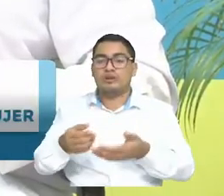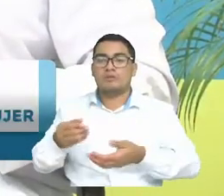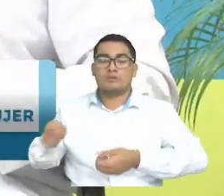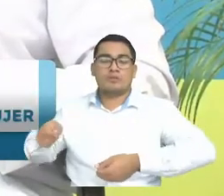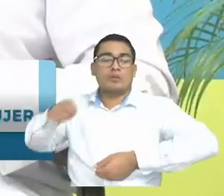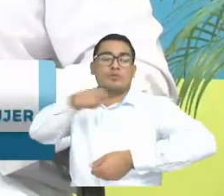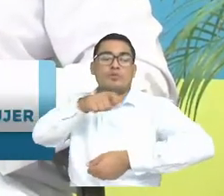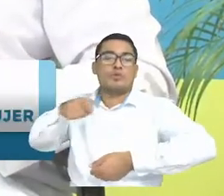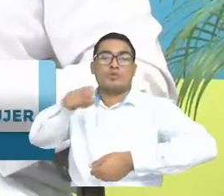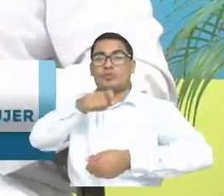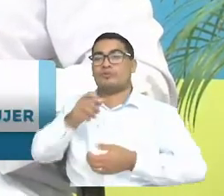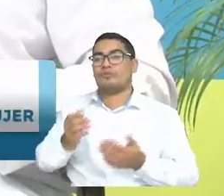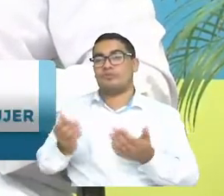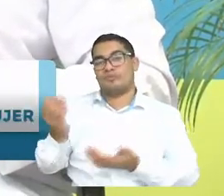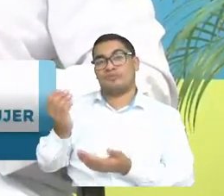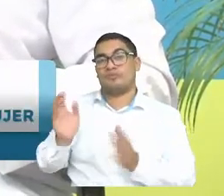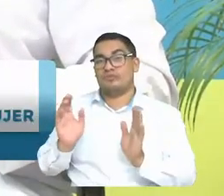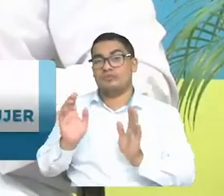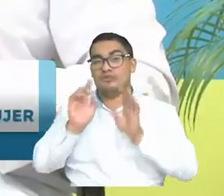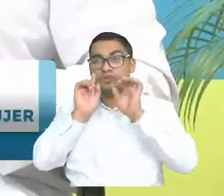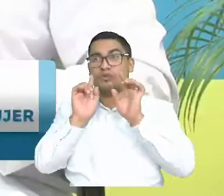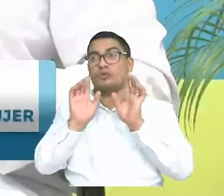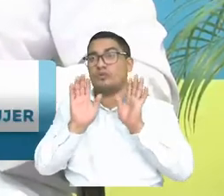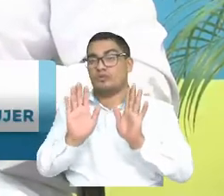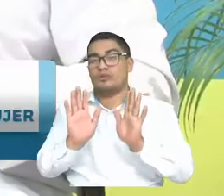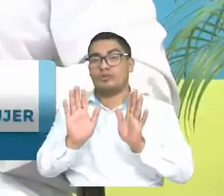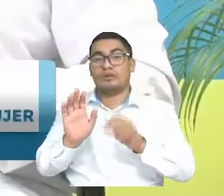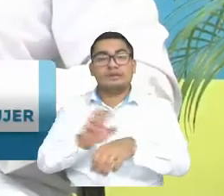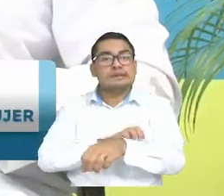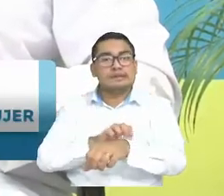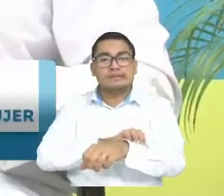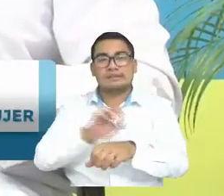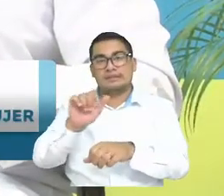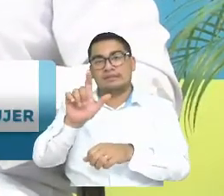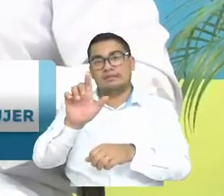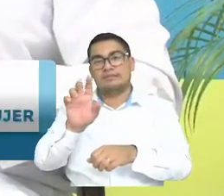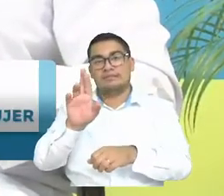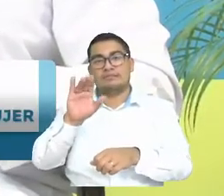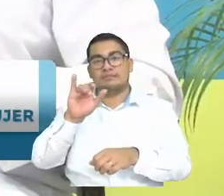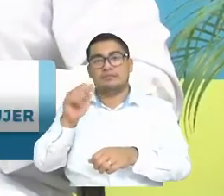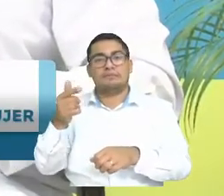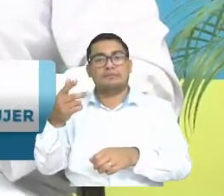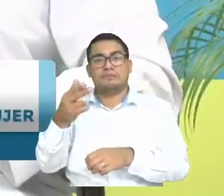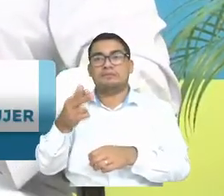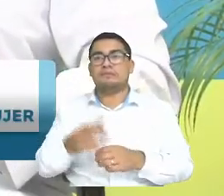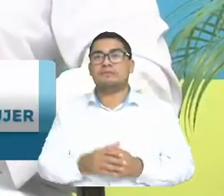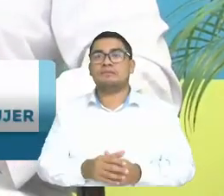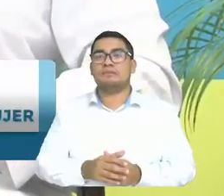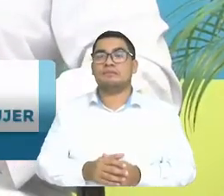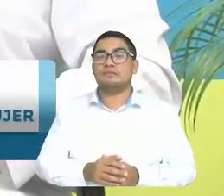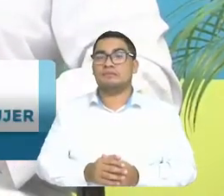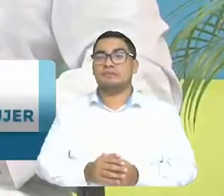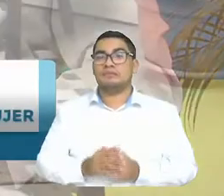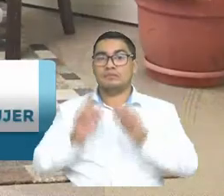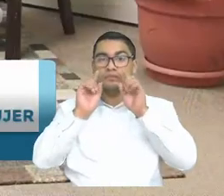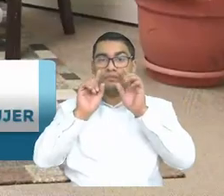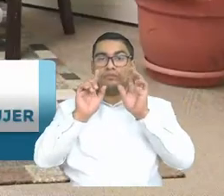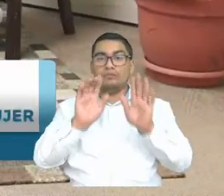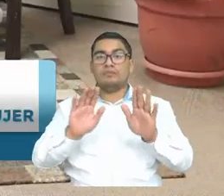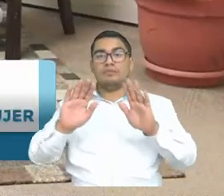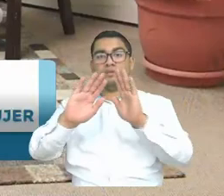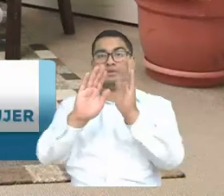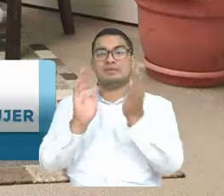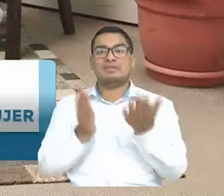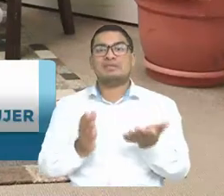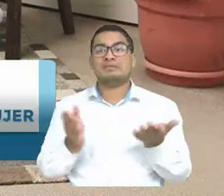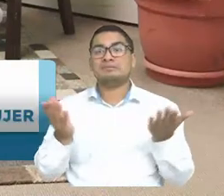está padeciendo de alguna alergia después de determinado alimento que nosotros estamos administrando. Sí. Ahora, el cuidado de la mujer